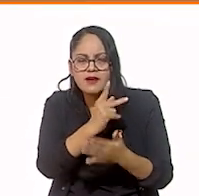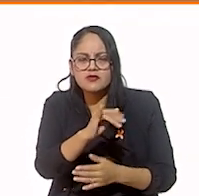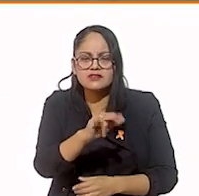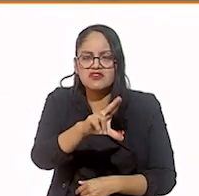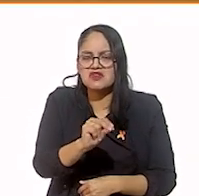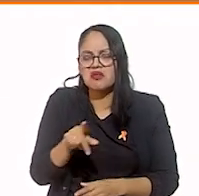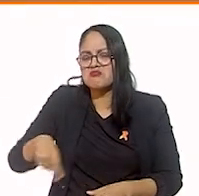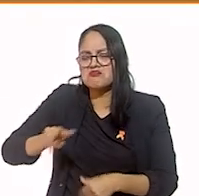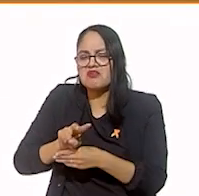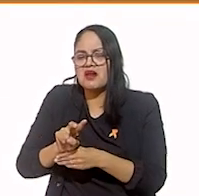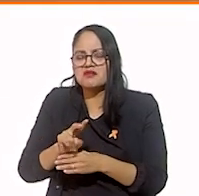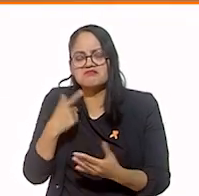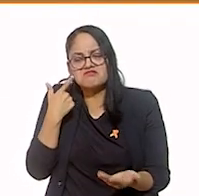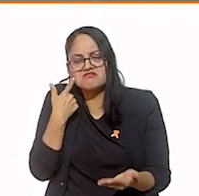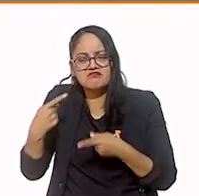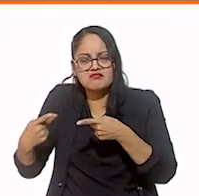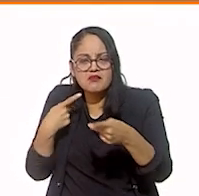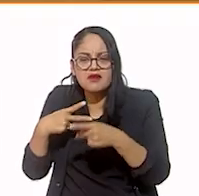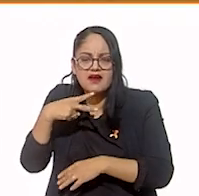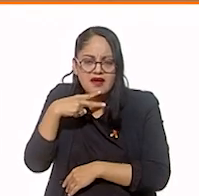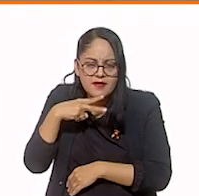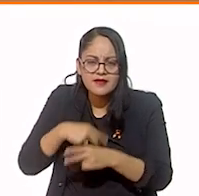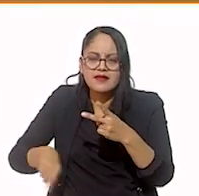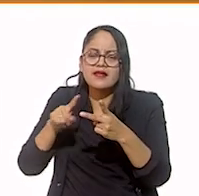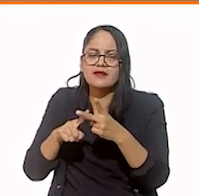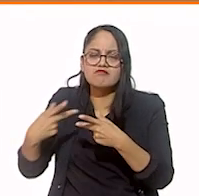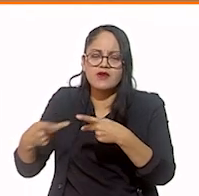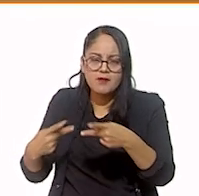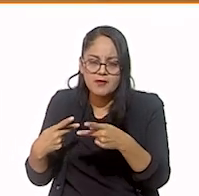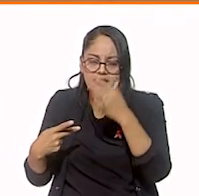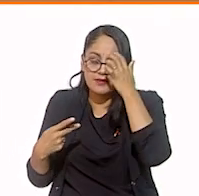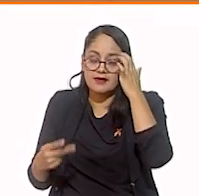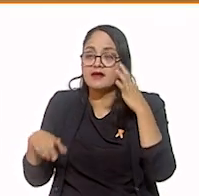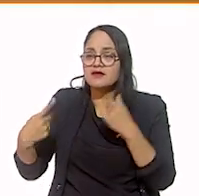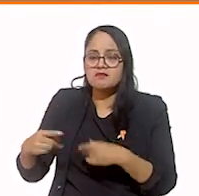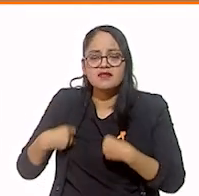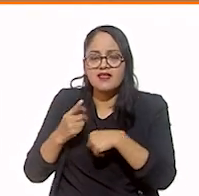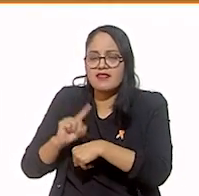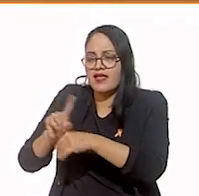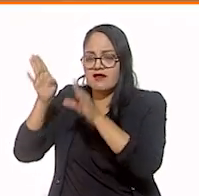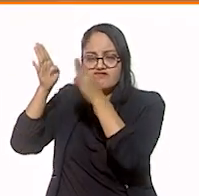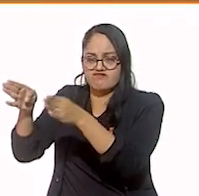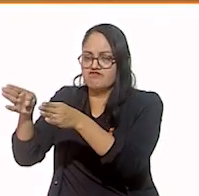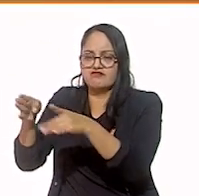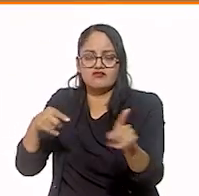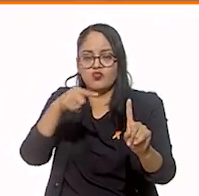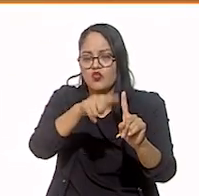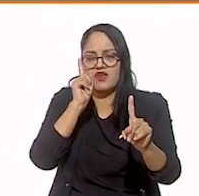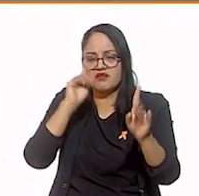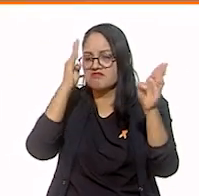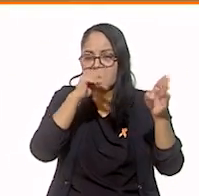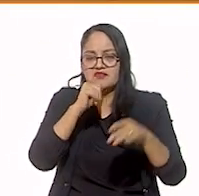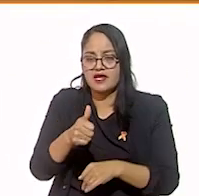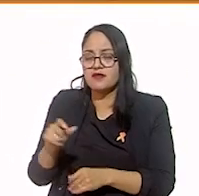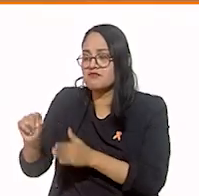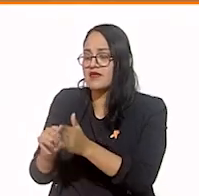sea, la gente está pendiente de los preparativos navideños, pendientes, digamos, de resolver las cuestiones cotidianas y sobre todo de pasar un diciembre en familia, en